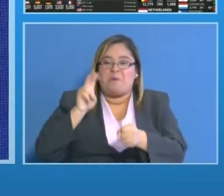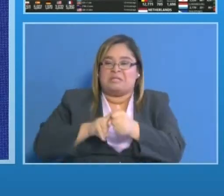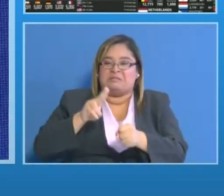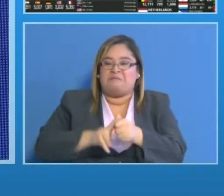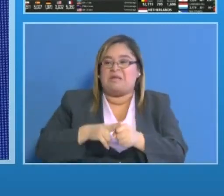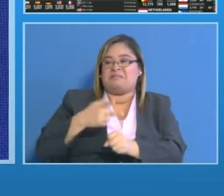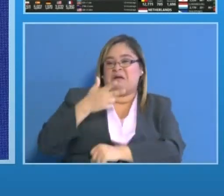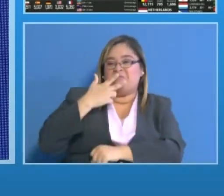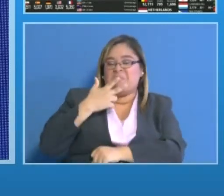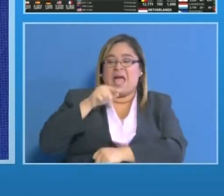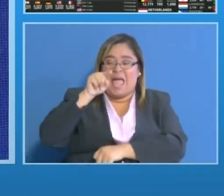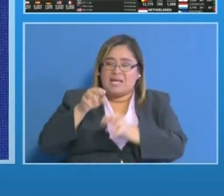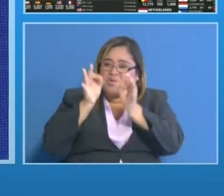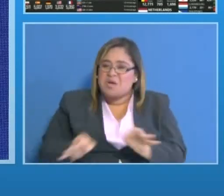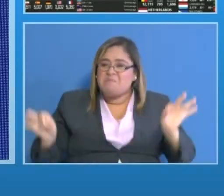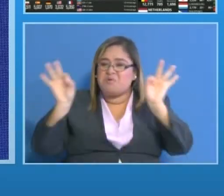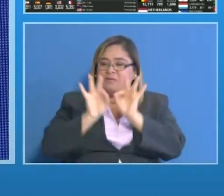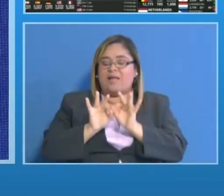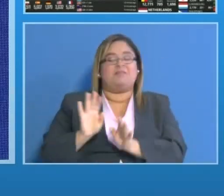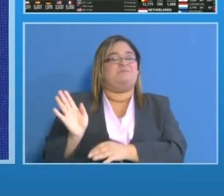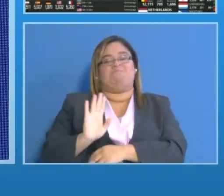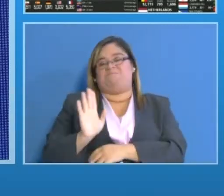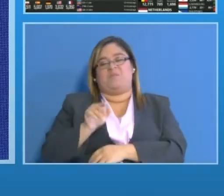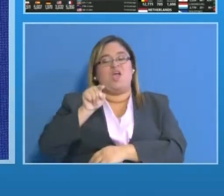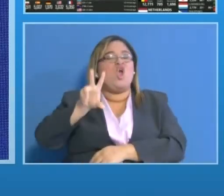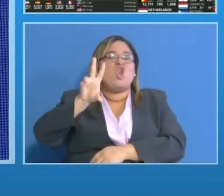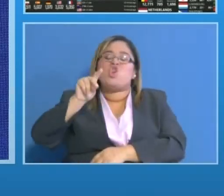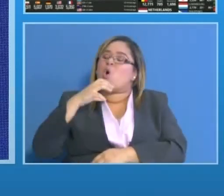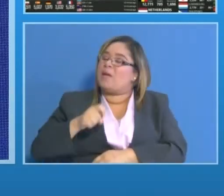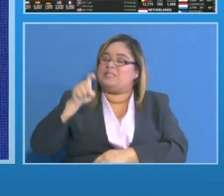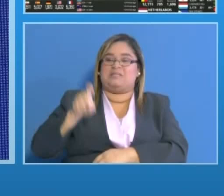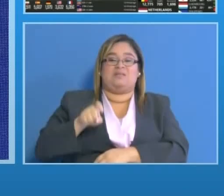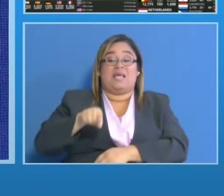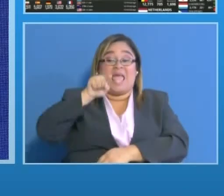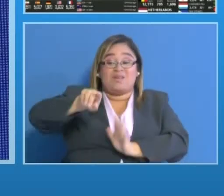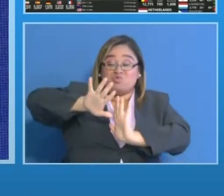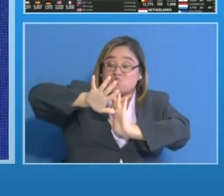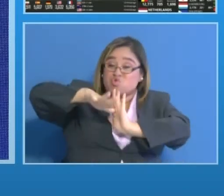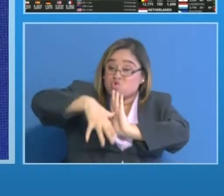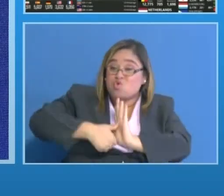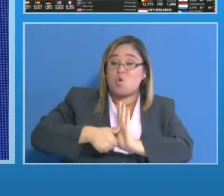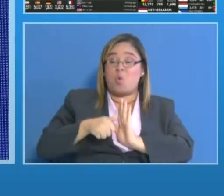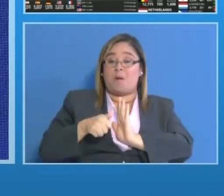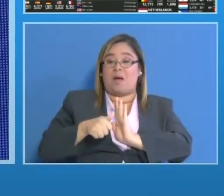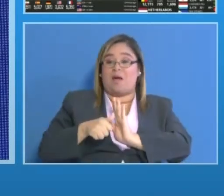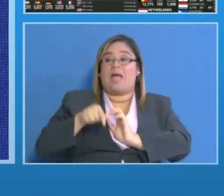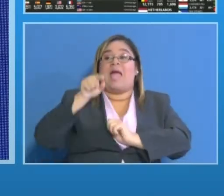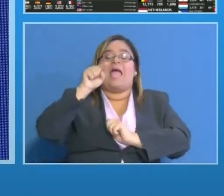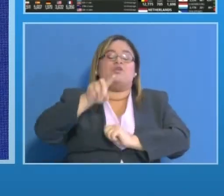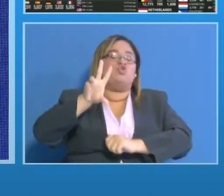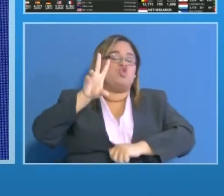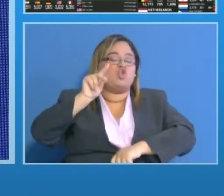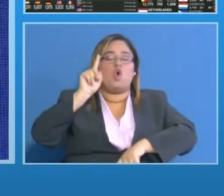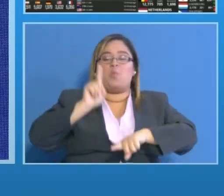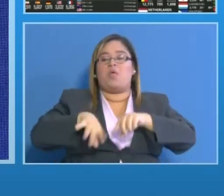prioridades. Eso no es necesidad. Es un delito que no se puede tolerar. Y